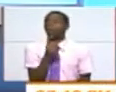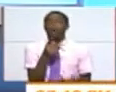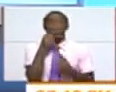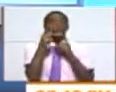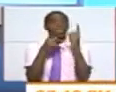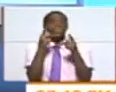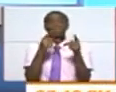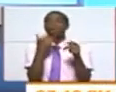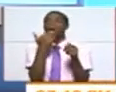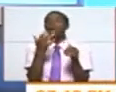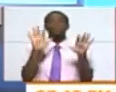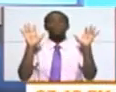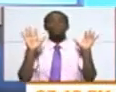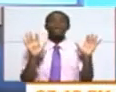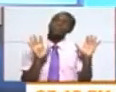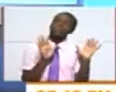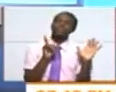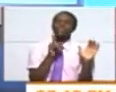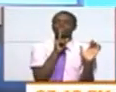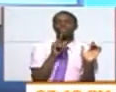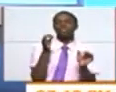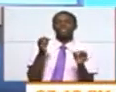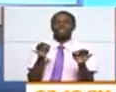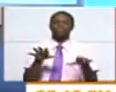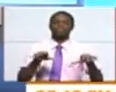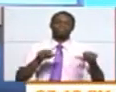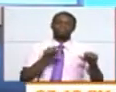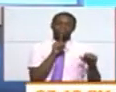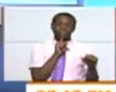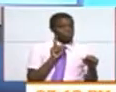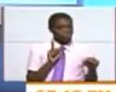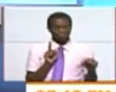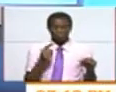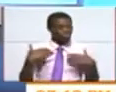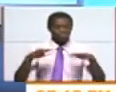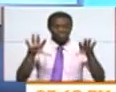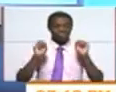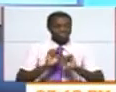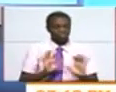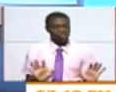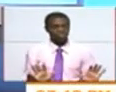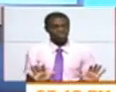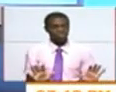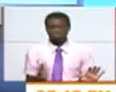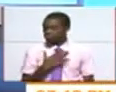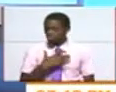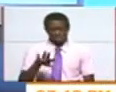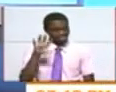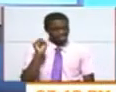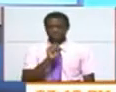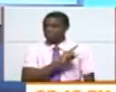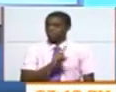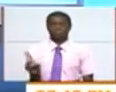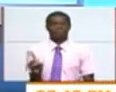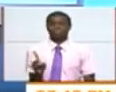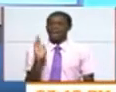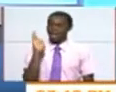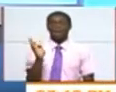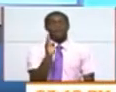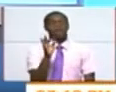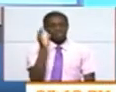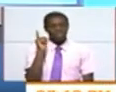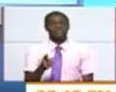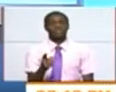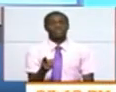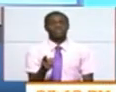se suspenda la aplicación de la justicia en este país. Yo no lo puedo entender. Yo no lo puedo entender.